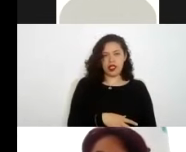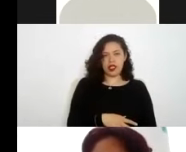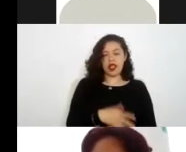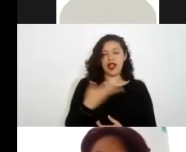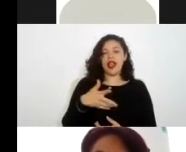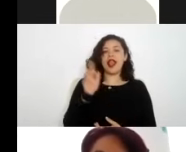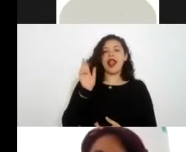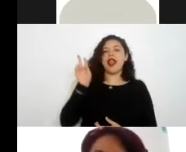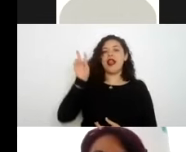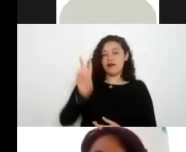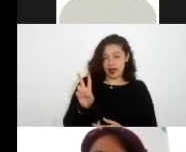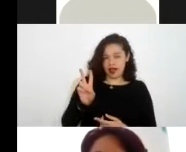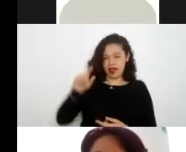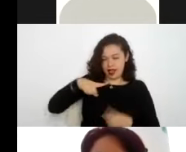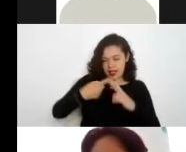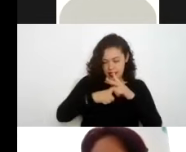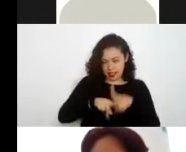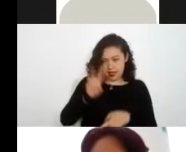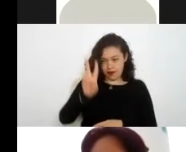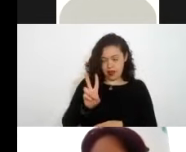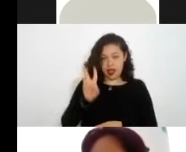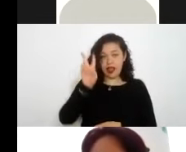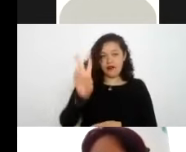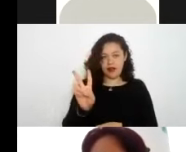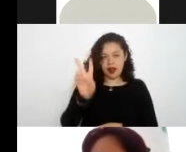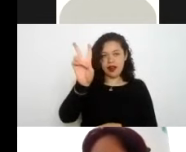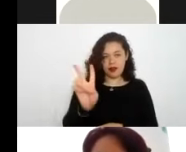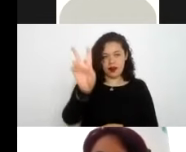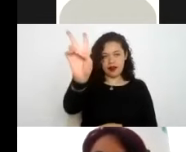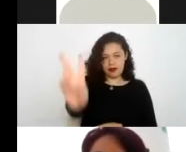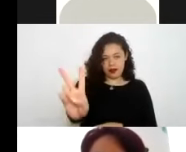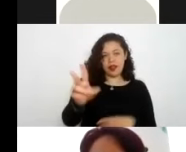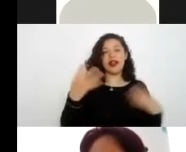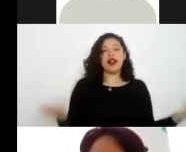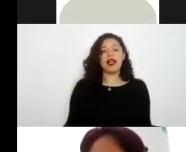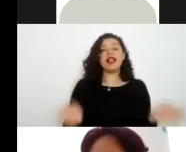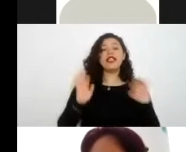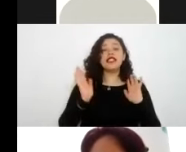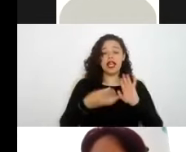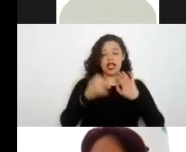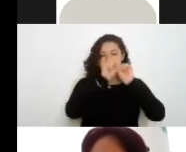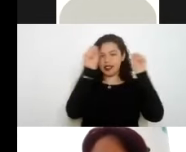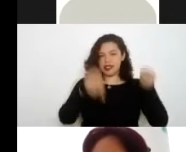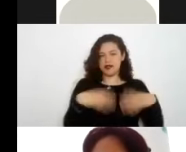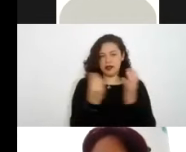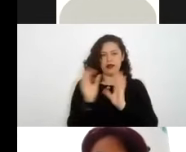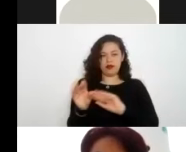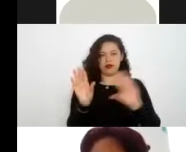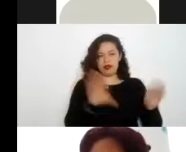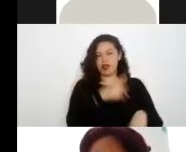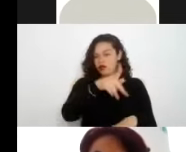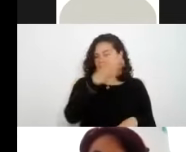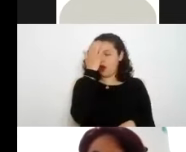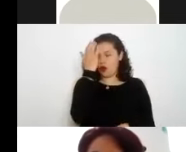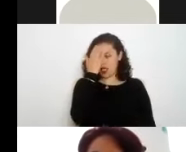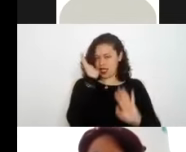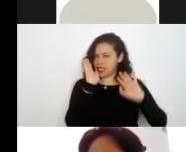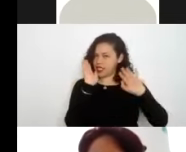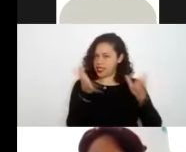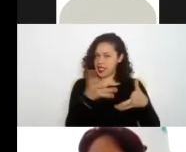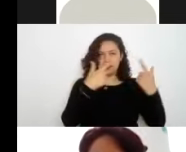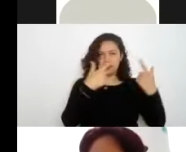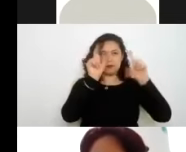este viernes. Entonces, estas conferencias ya están dadas de alta en el sistema de capacitación que ustedes ya bien conocen. Entonces,